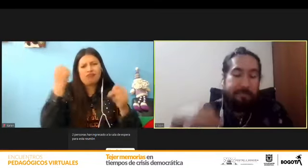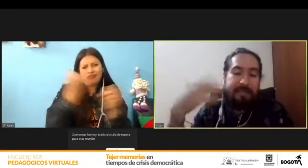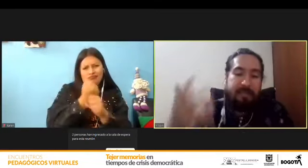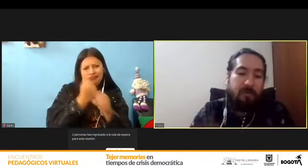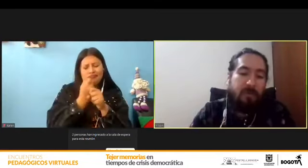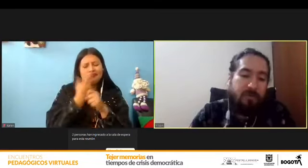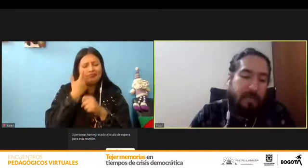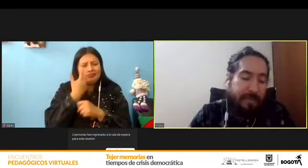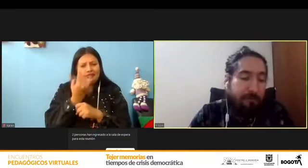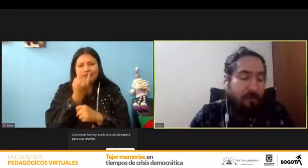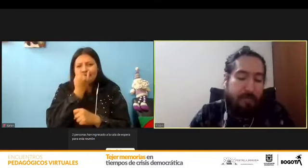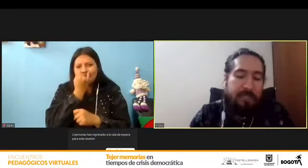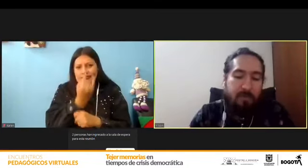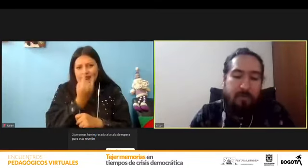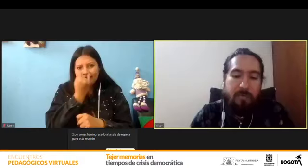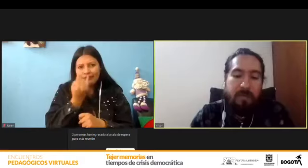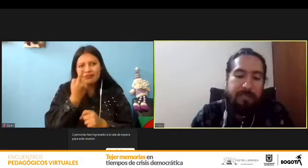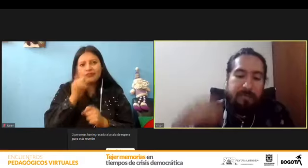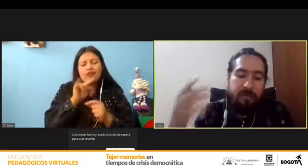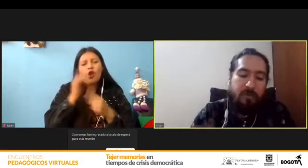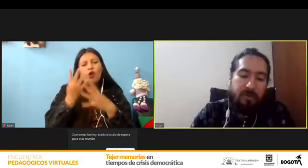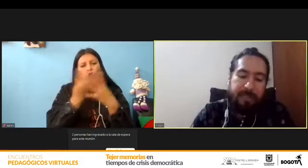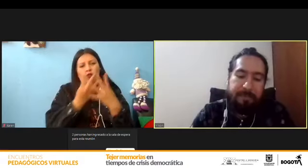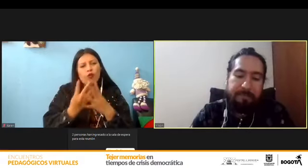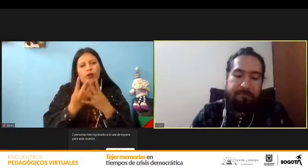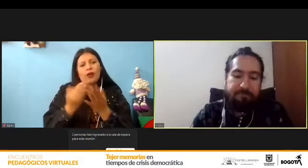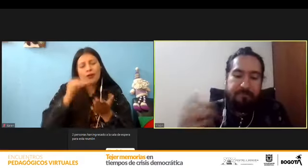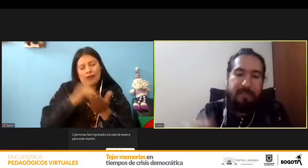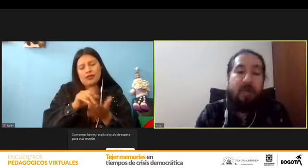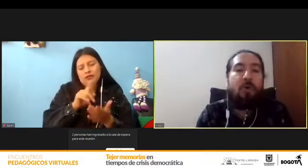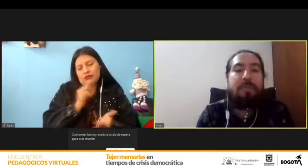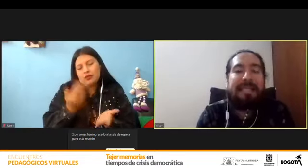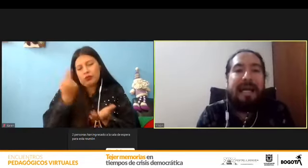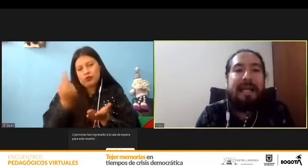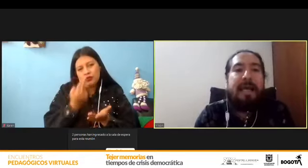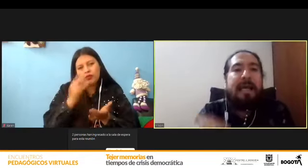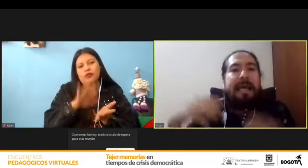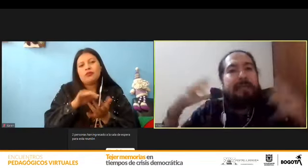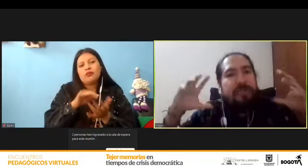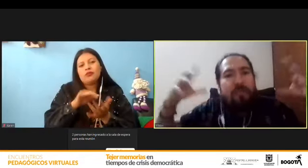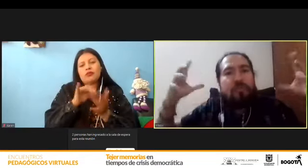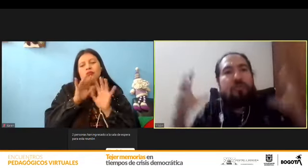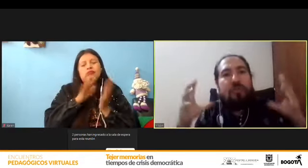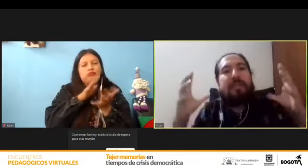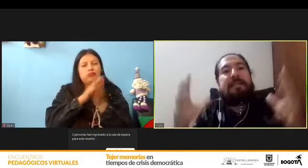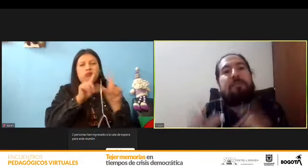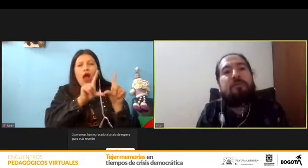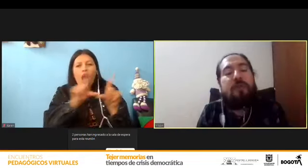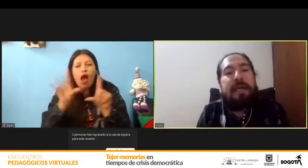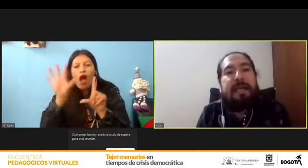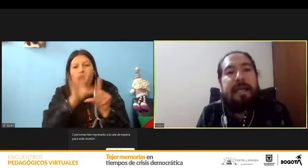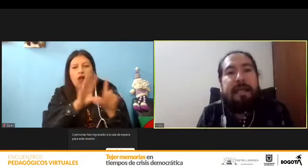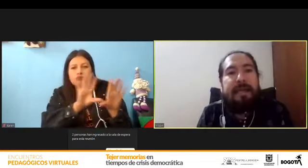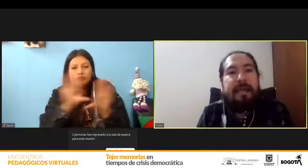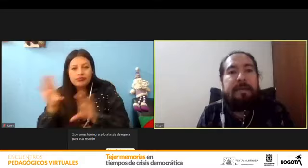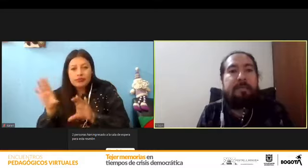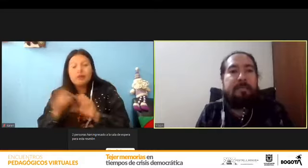que se presentó incluso también en formato, vuelvo y repito, de documental. Entonces nosotros lo que hicimos